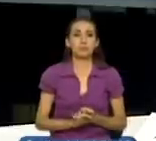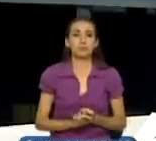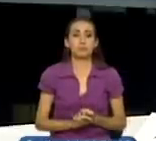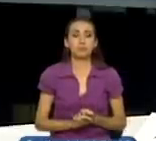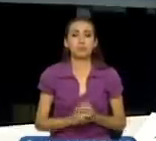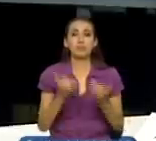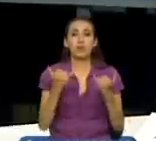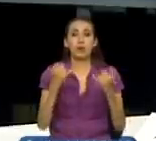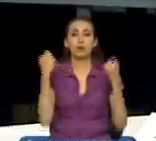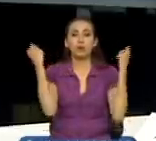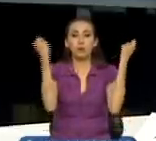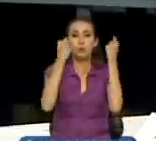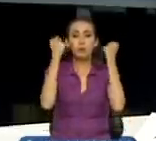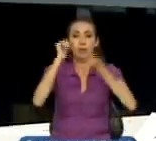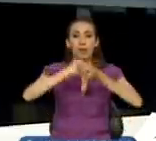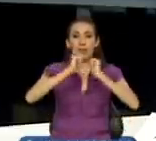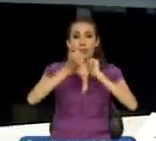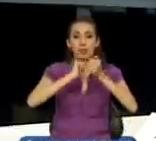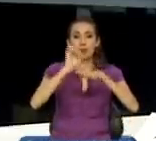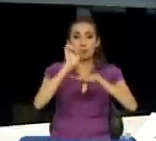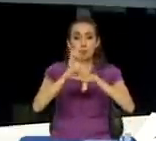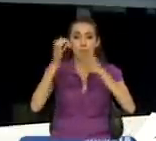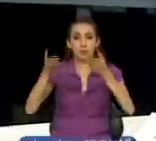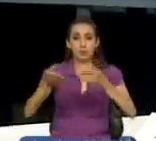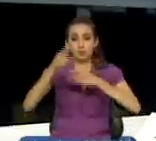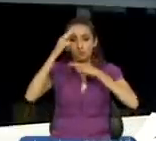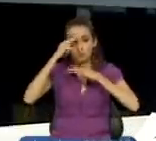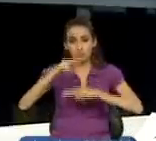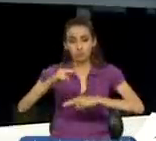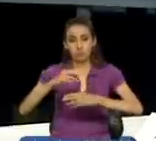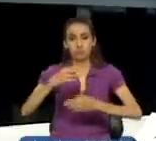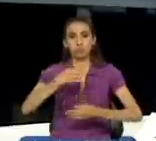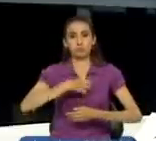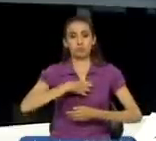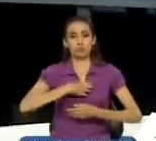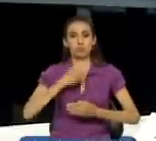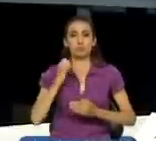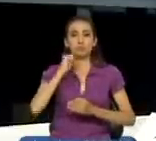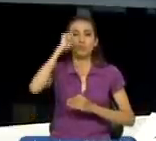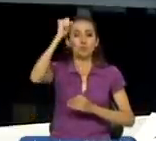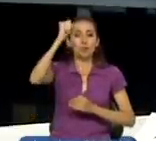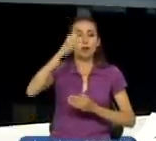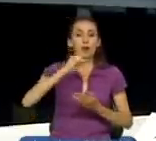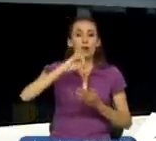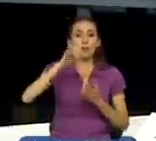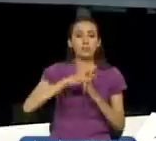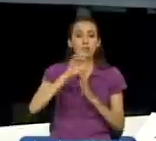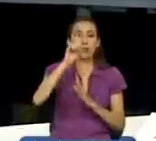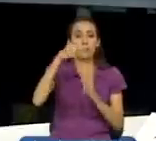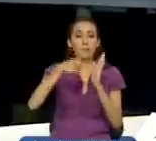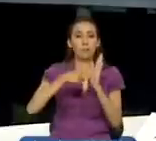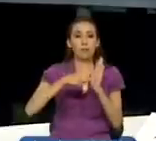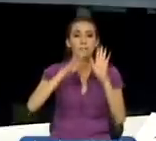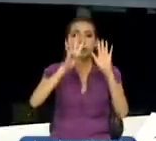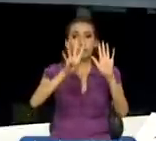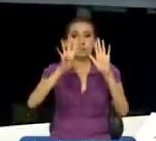hoy se celebra el Día del deporte ecuatoriano en conmemoración a la medalla olímpica alcanzada por Jefferson Pérez en 1996 en el marco de